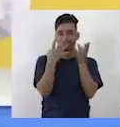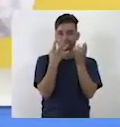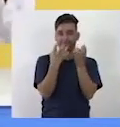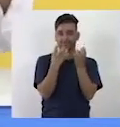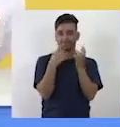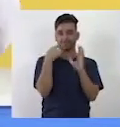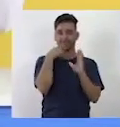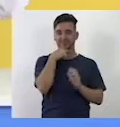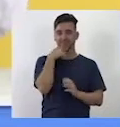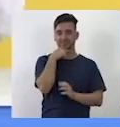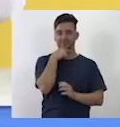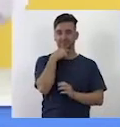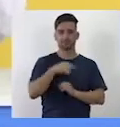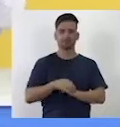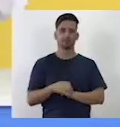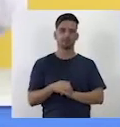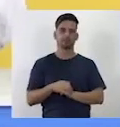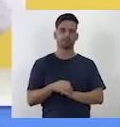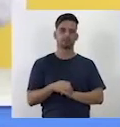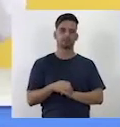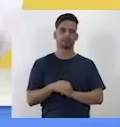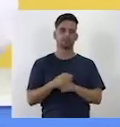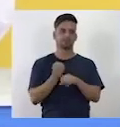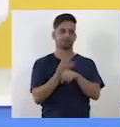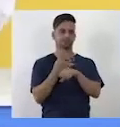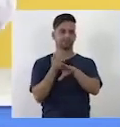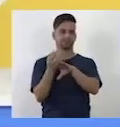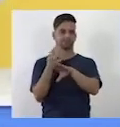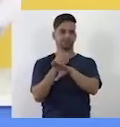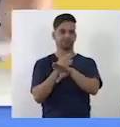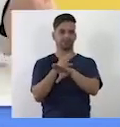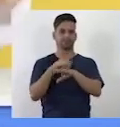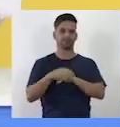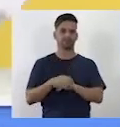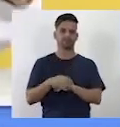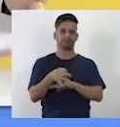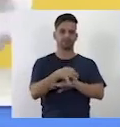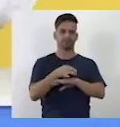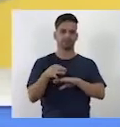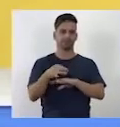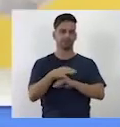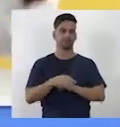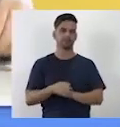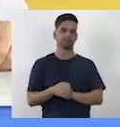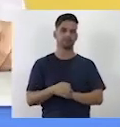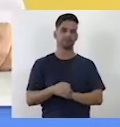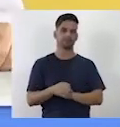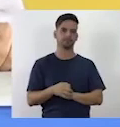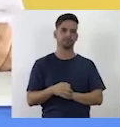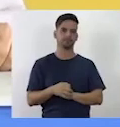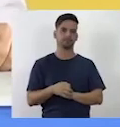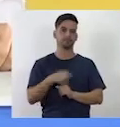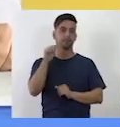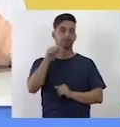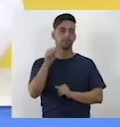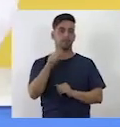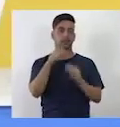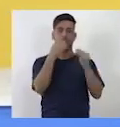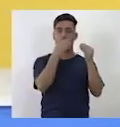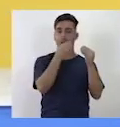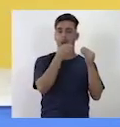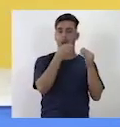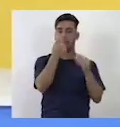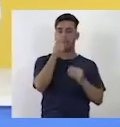superficie del óxido y sigue penetrando el dios y no con el agua que era mezcla que da lugar a la oxidación en el medio ambiente sin